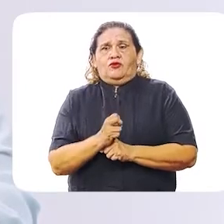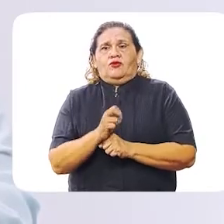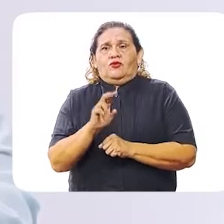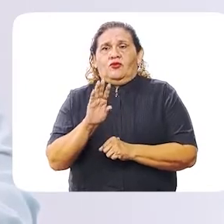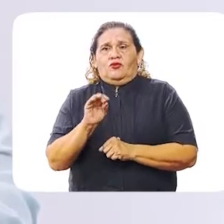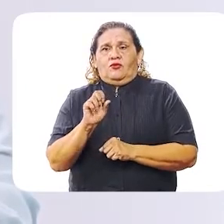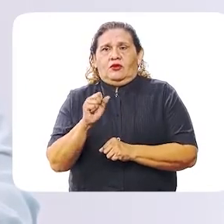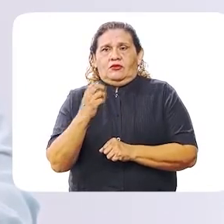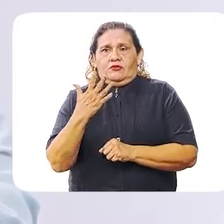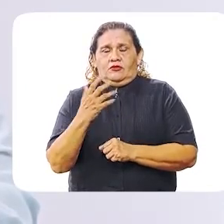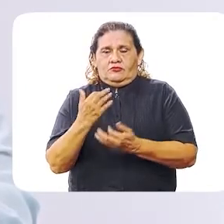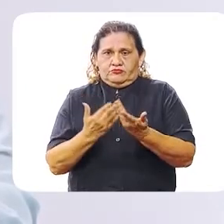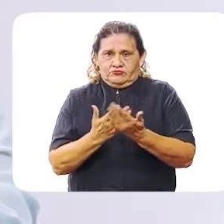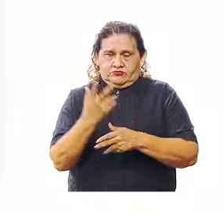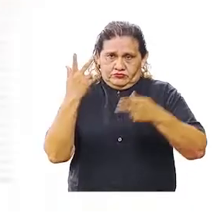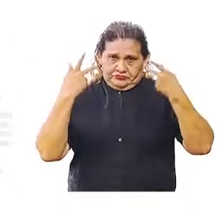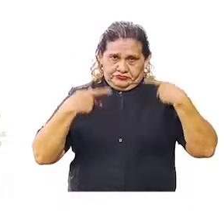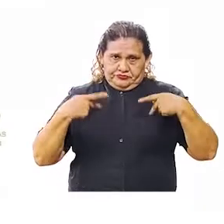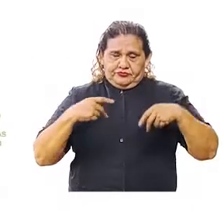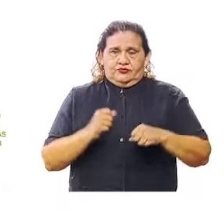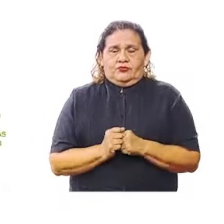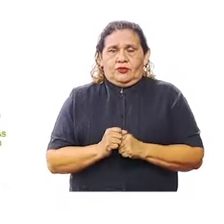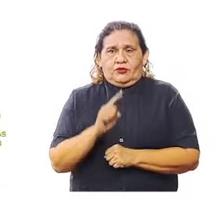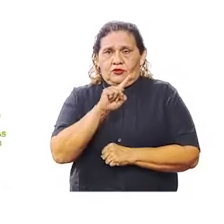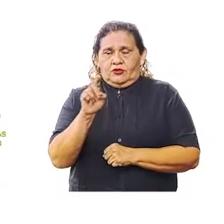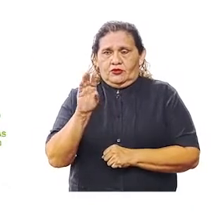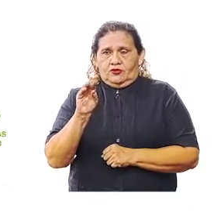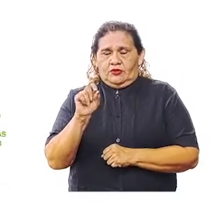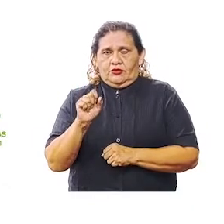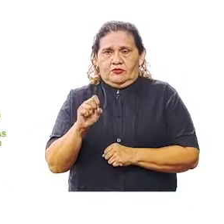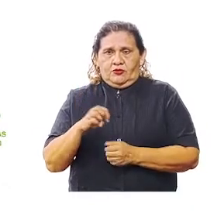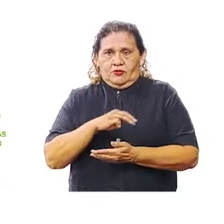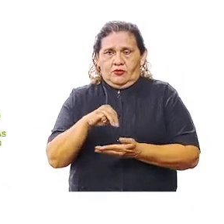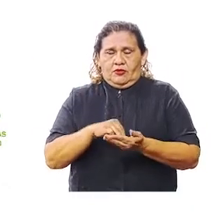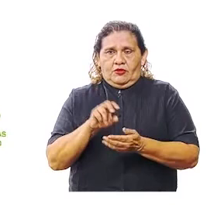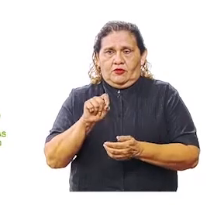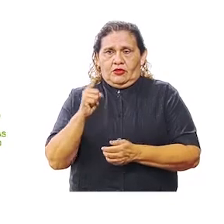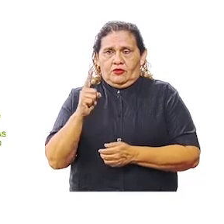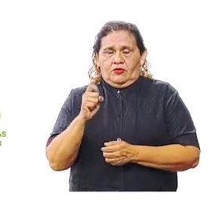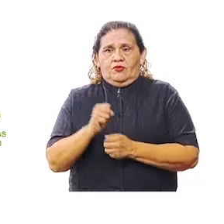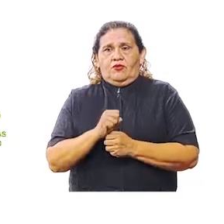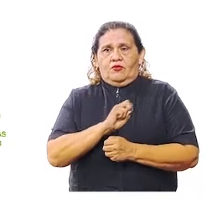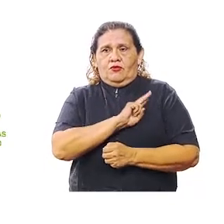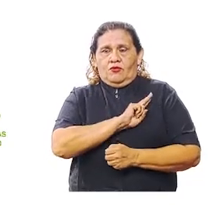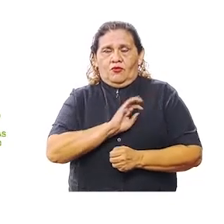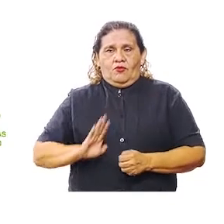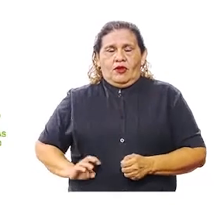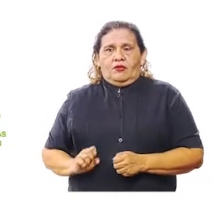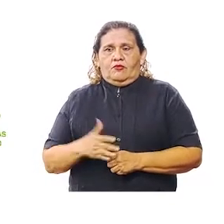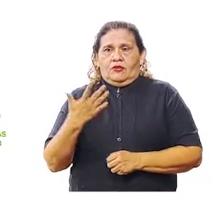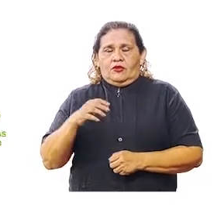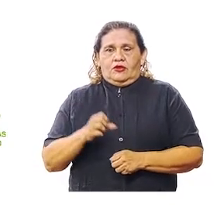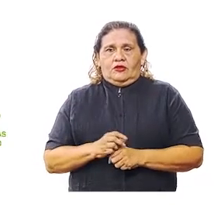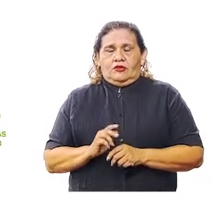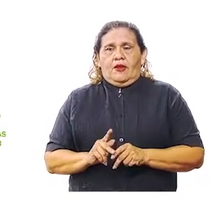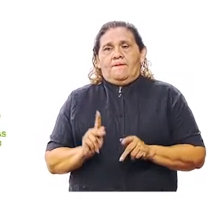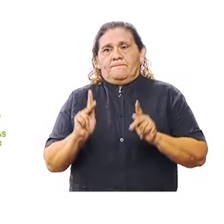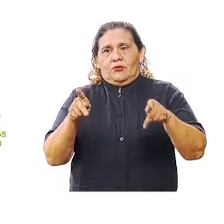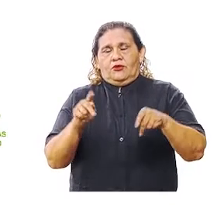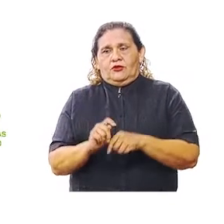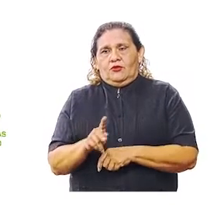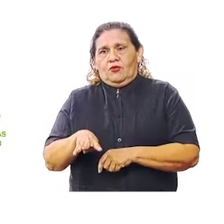295 nuevos contagios de coronavirus, 190 en Mérida, 21 en Umam, 15 en Progreso, 14 en